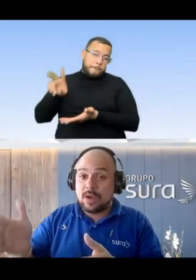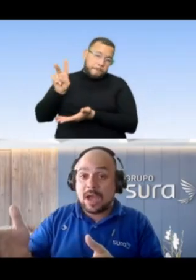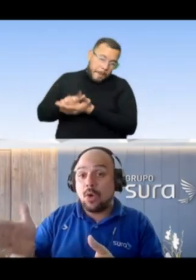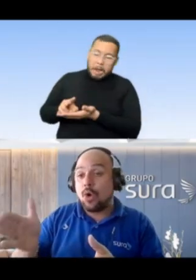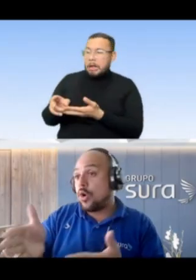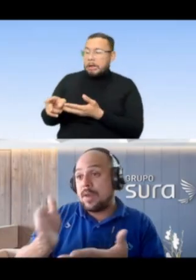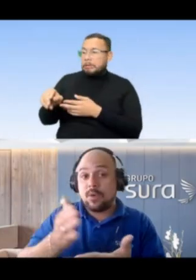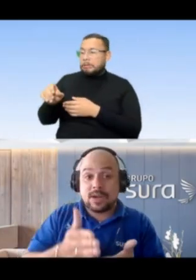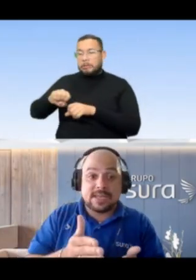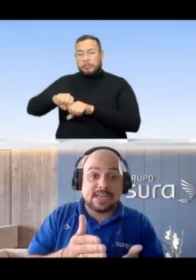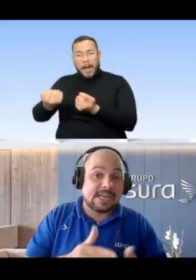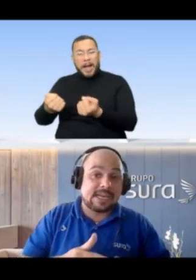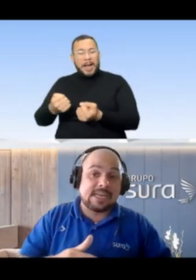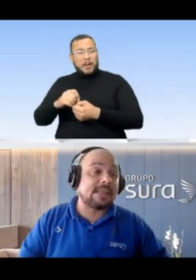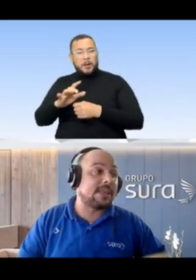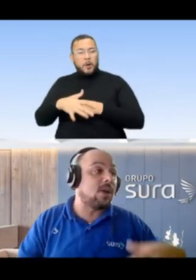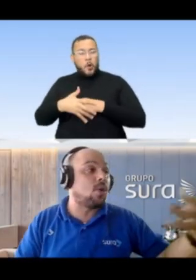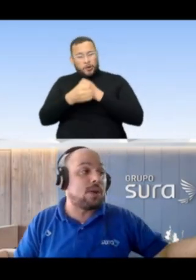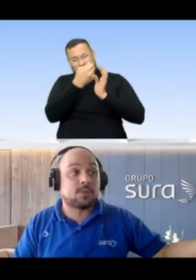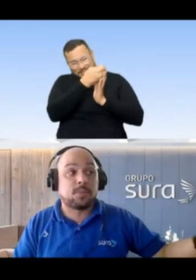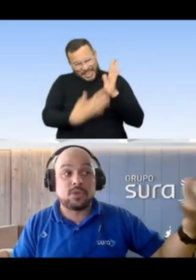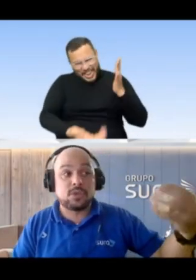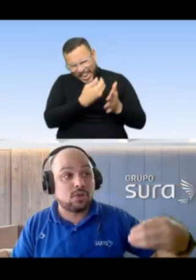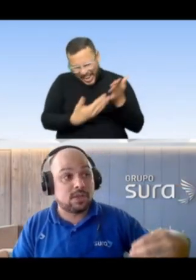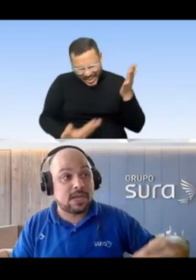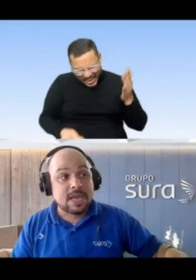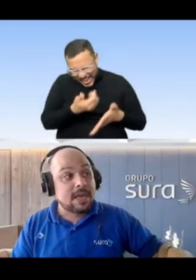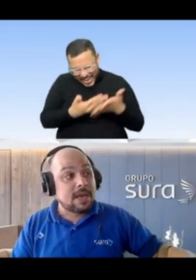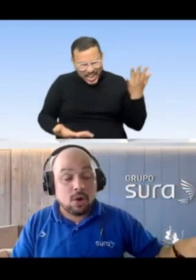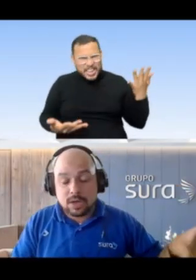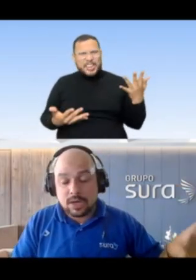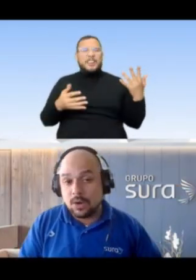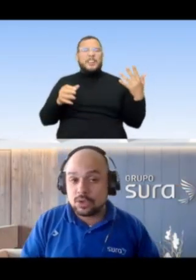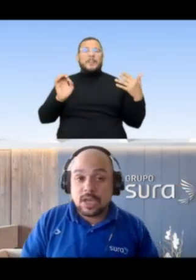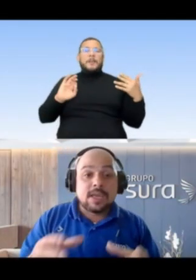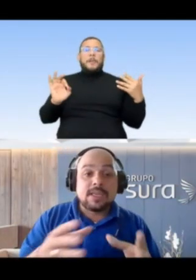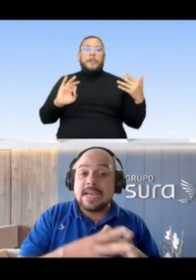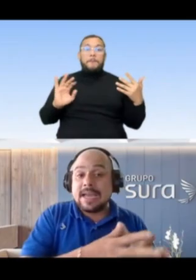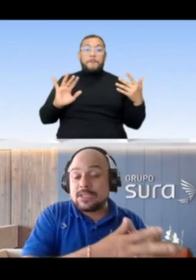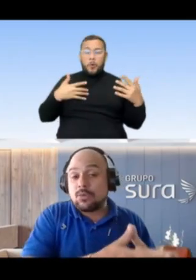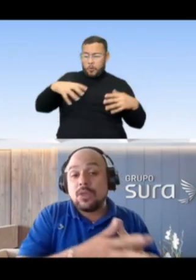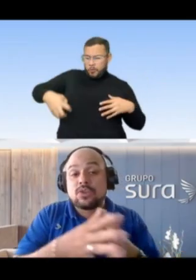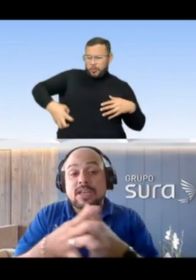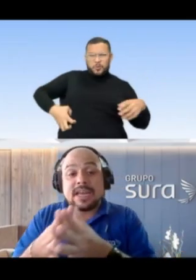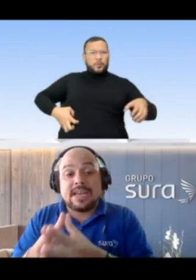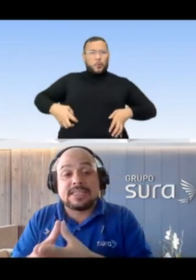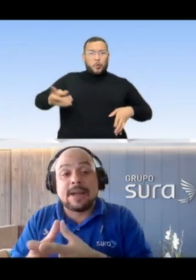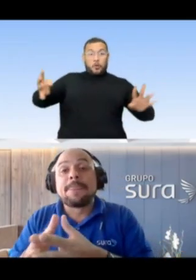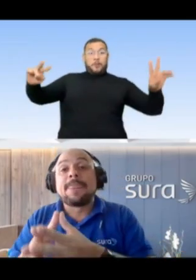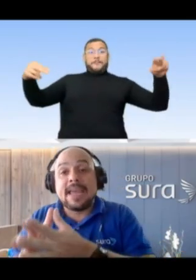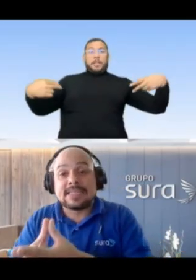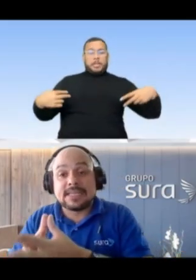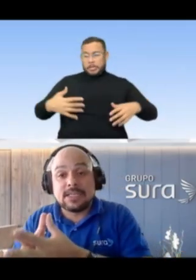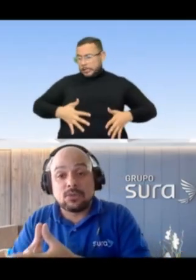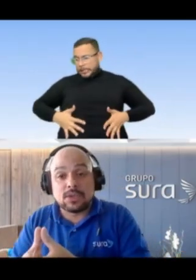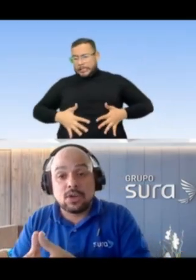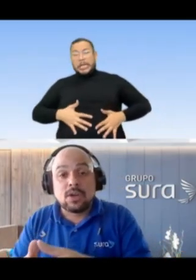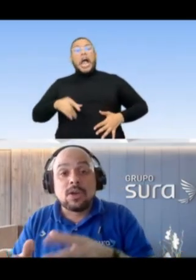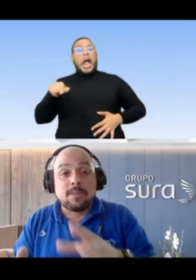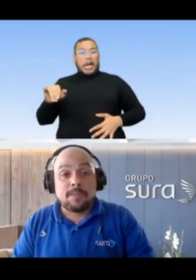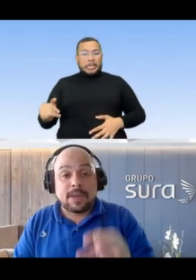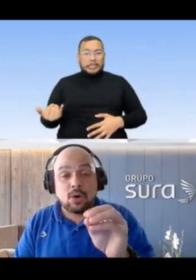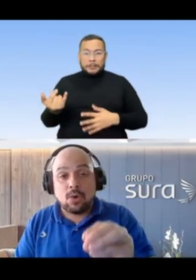accidentado fracturado con hemorragia exsanguinante o con exposición de órganos, ya es cuando se realiza